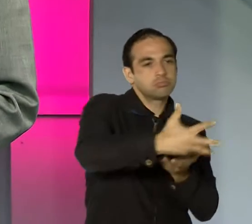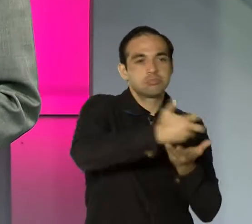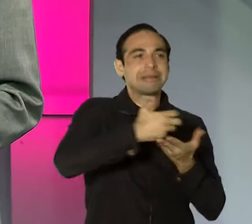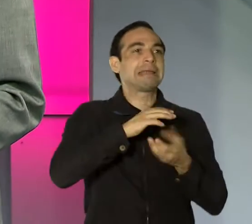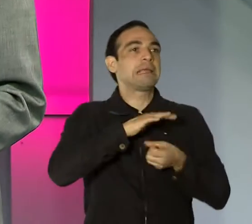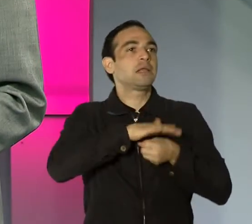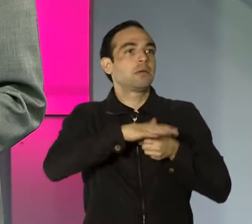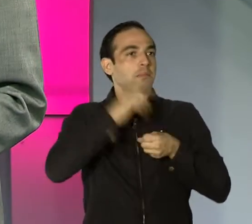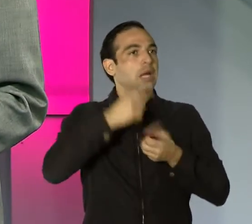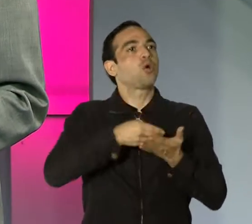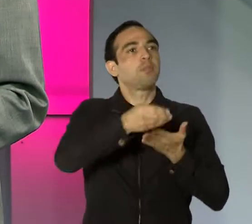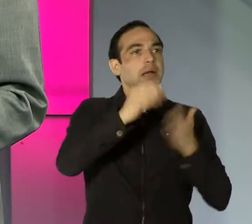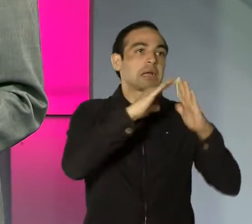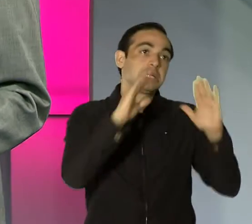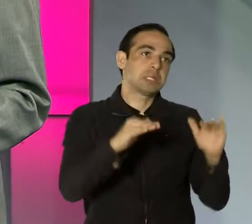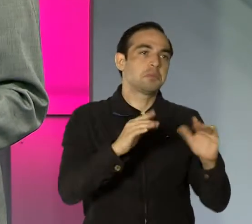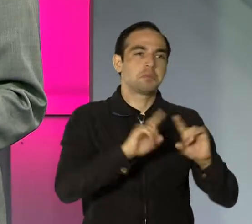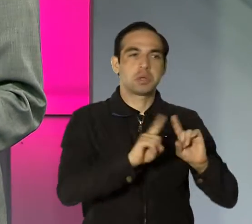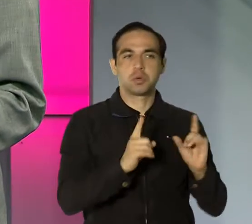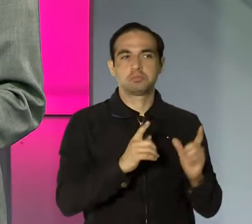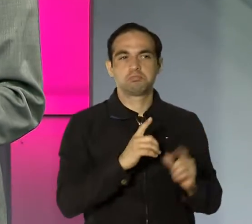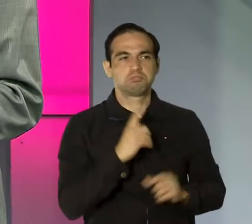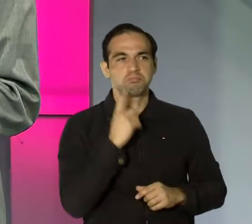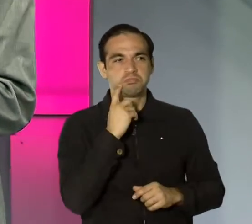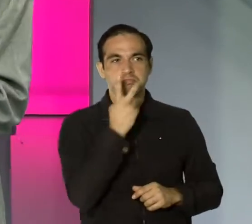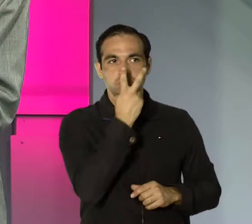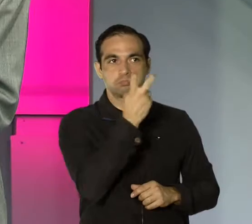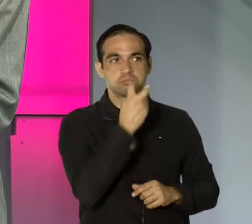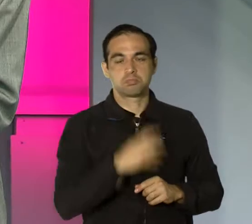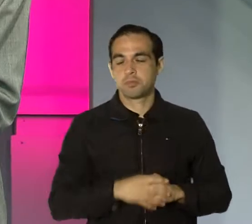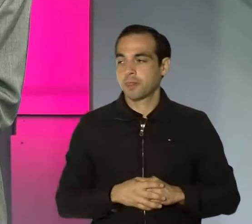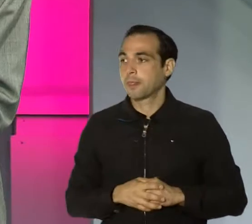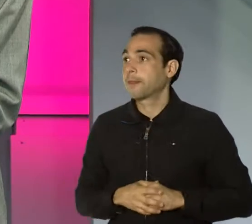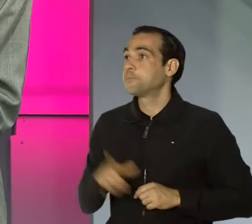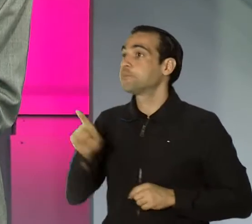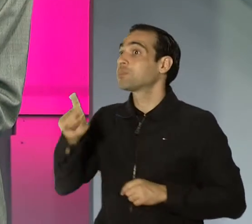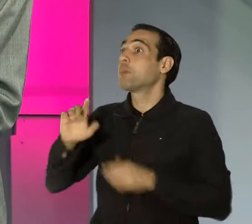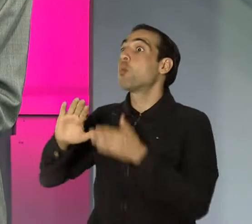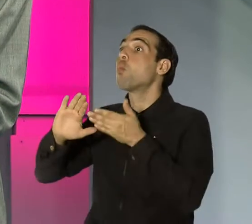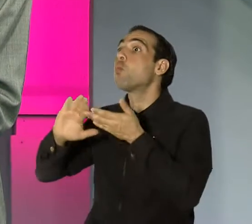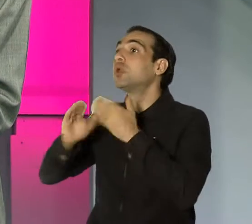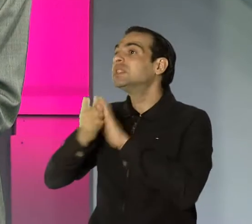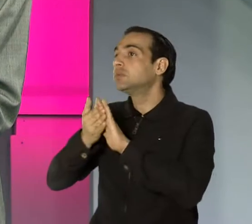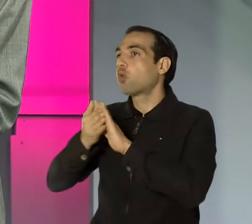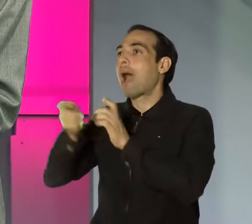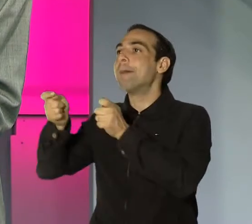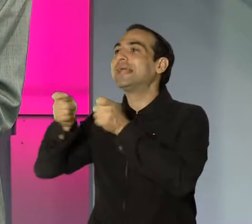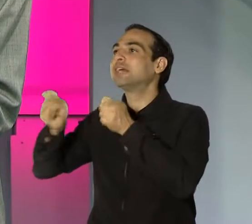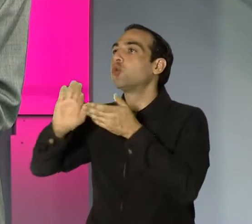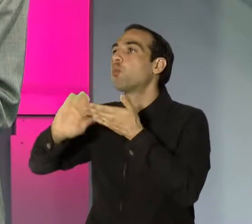programa sobre el efecto al aumento del porcentaje sobre los municipios, a las administraciones municipales.